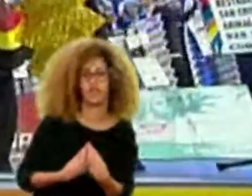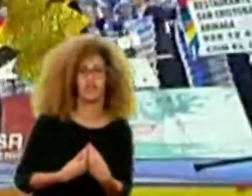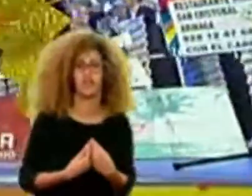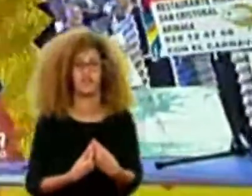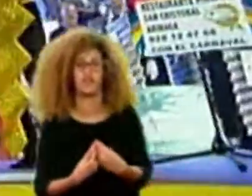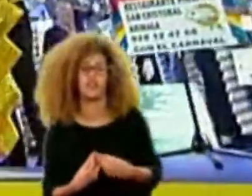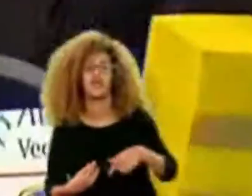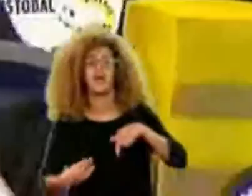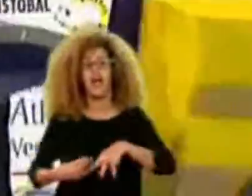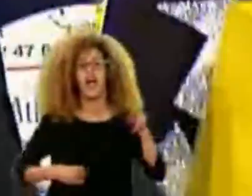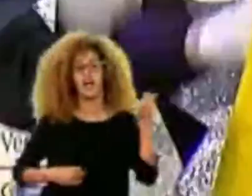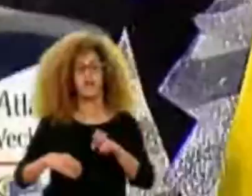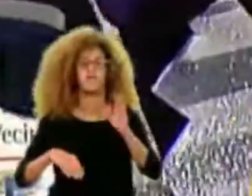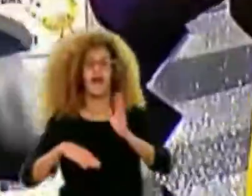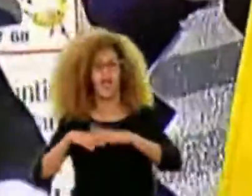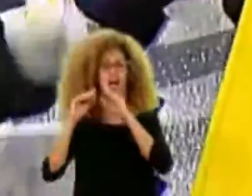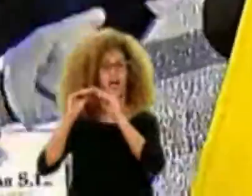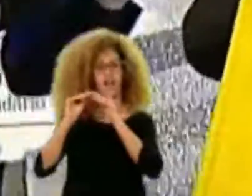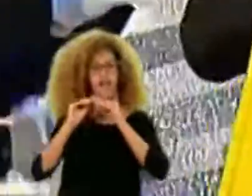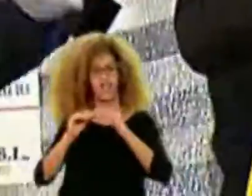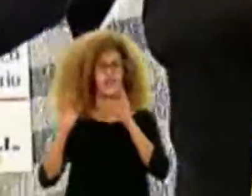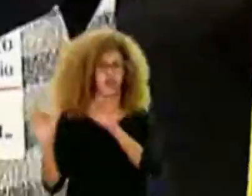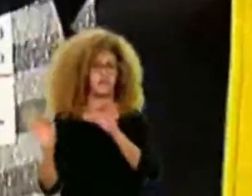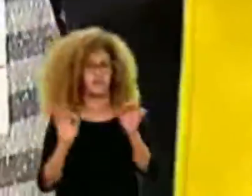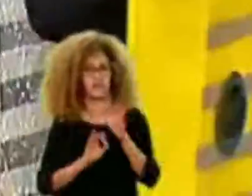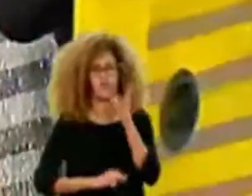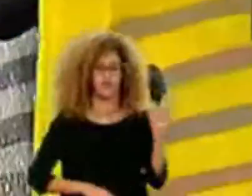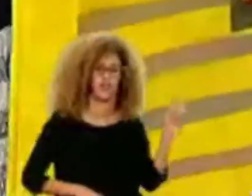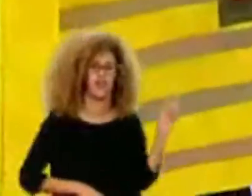esta vida se arregla. Hoy te lo dice aquí tu caja.